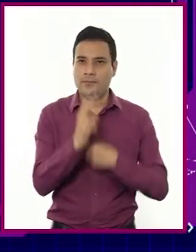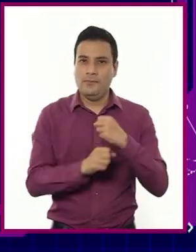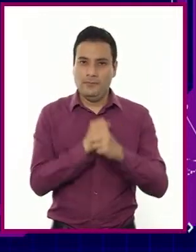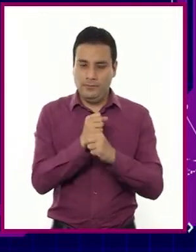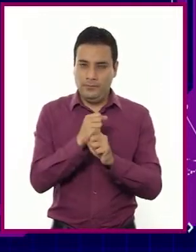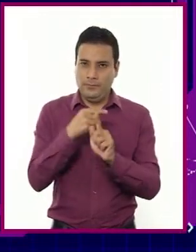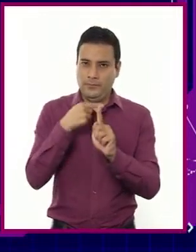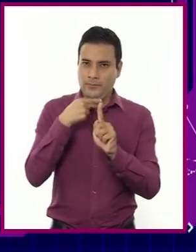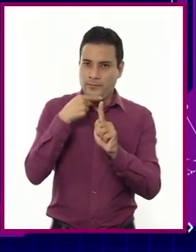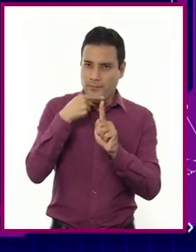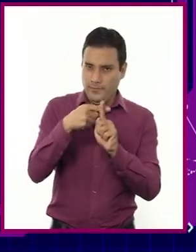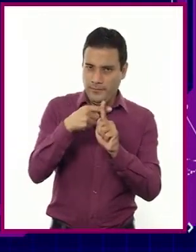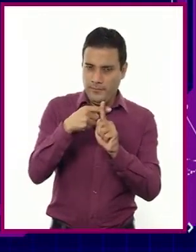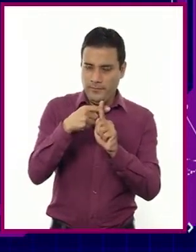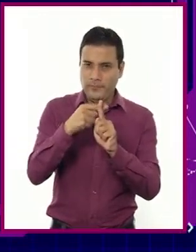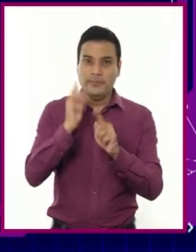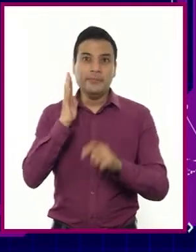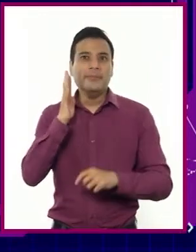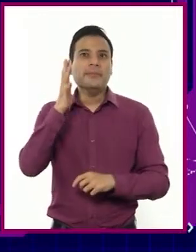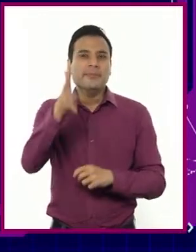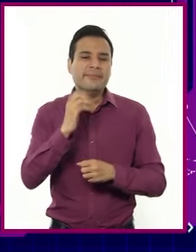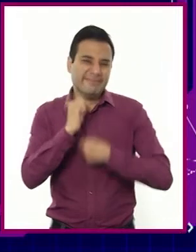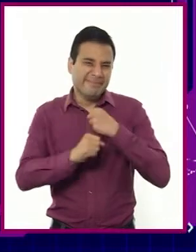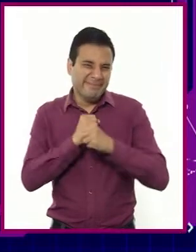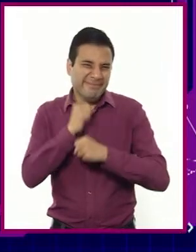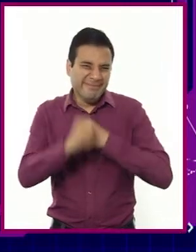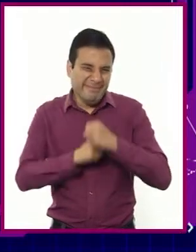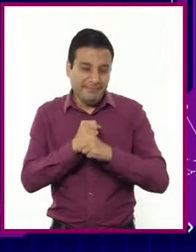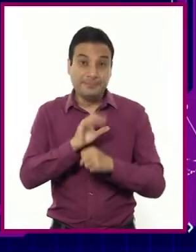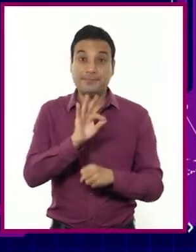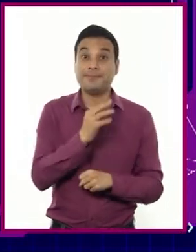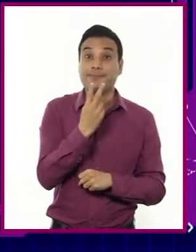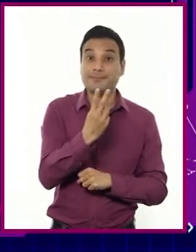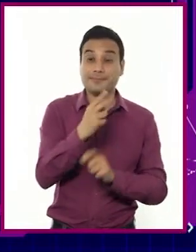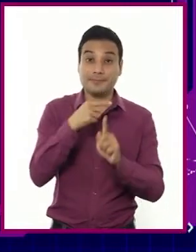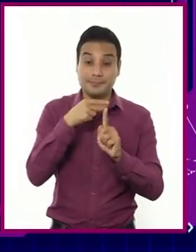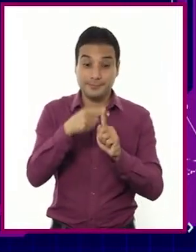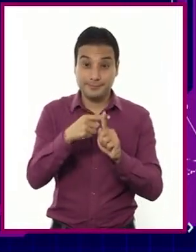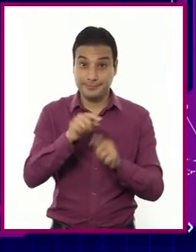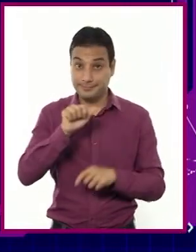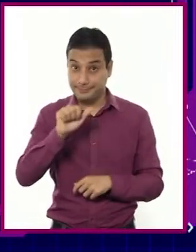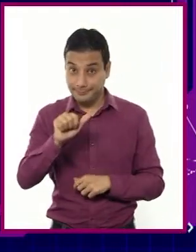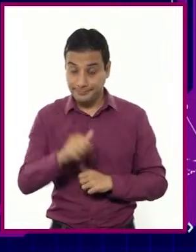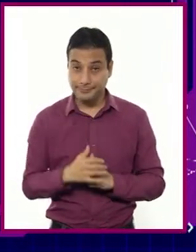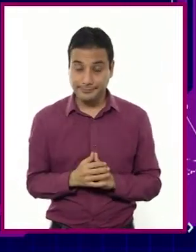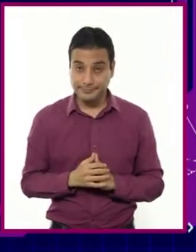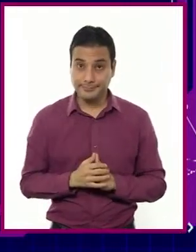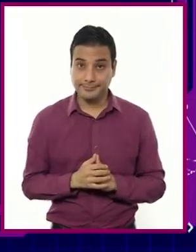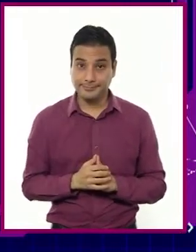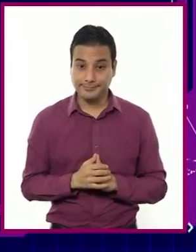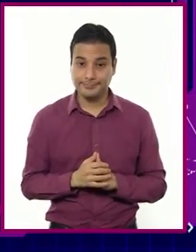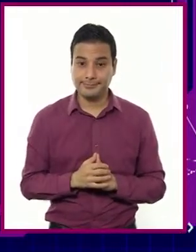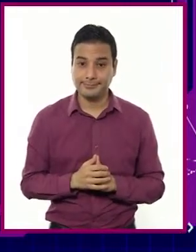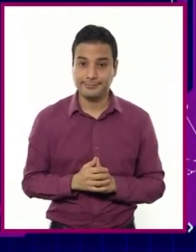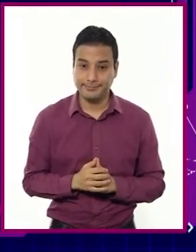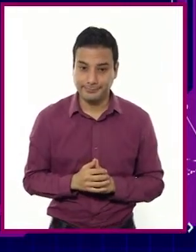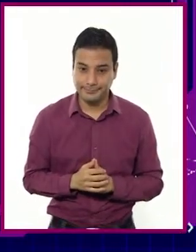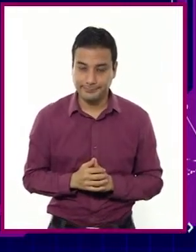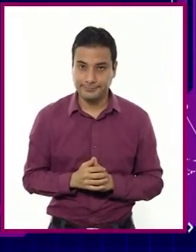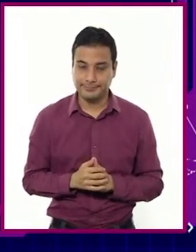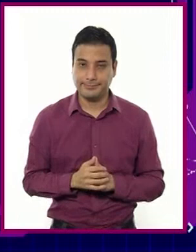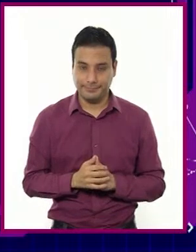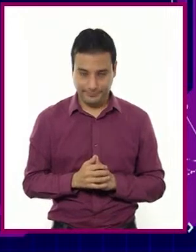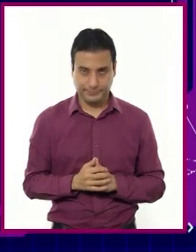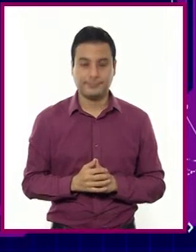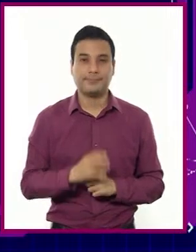los años que pasarán, es decir, 42 más A. Y 2 veces la edad de Carlos,